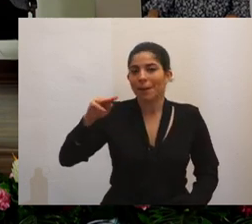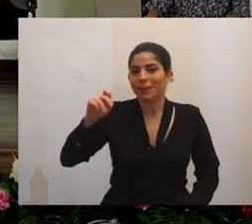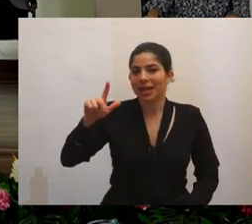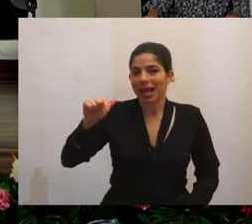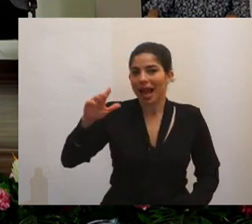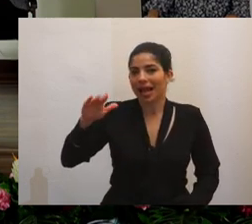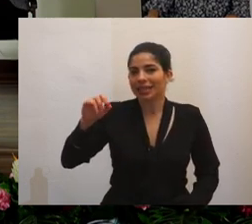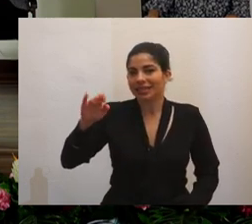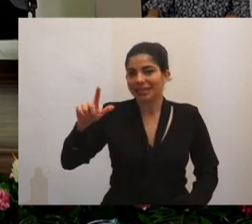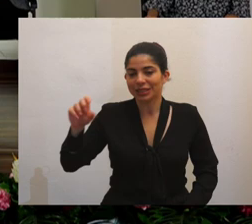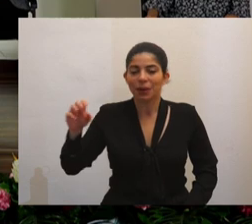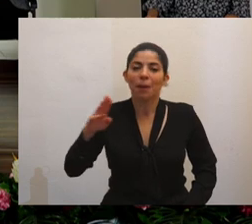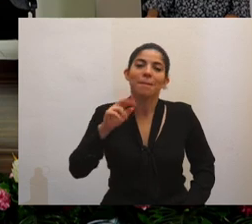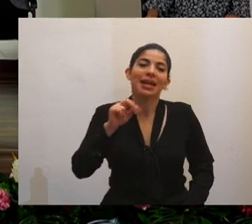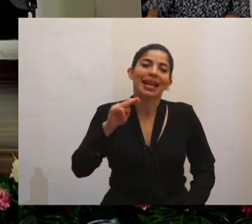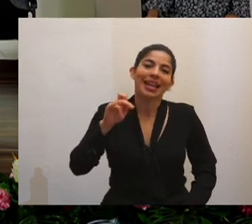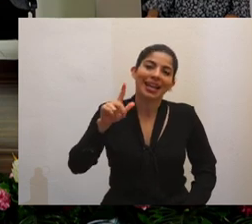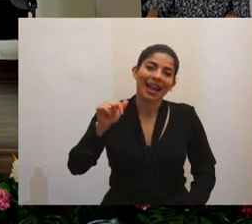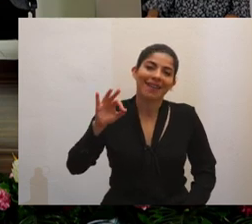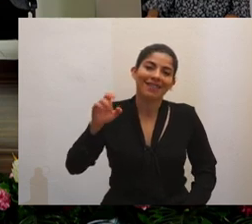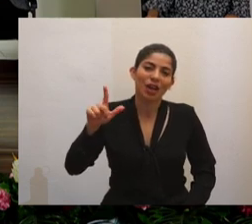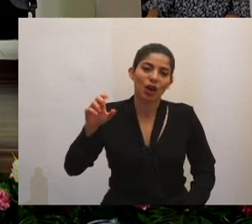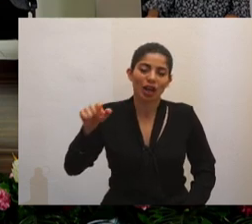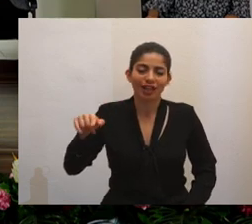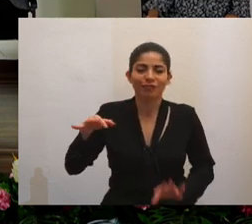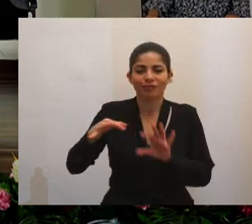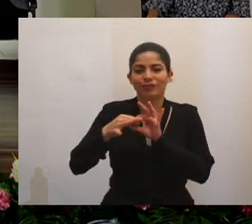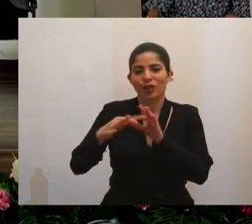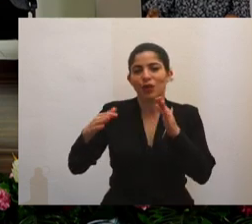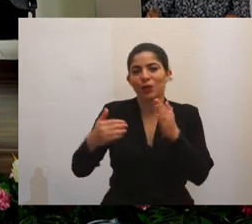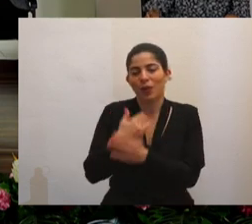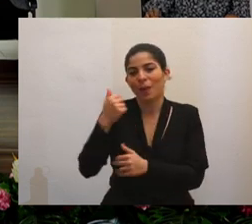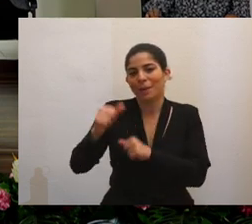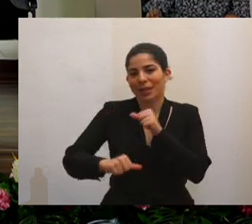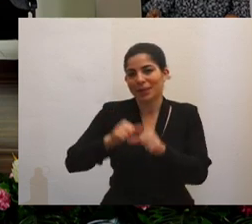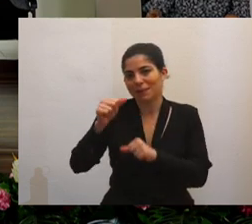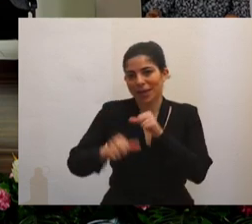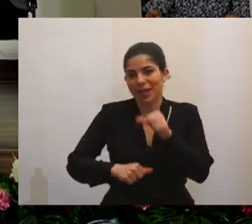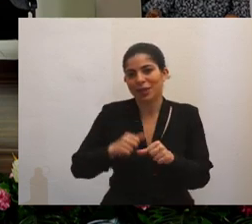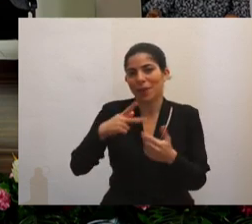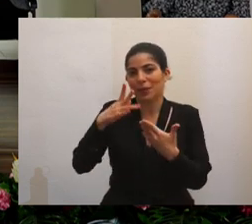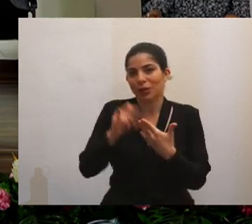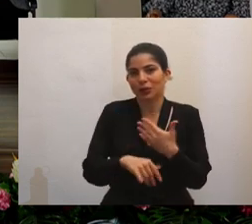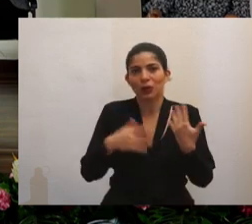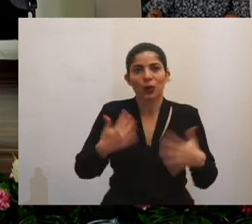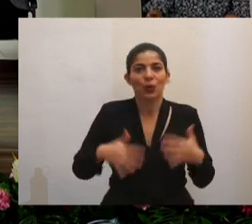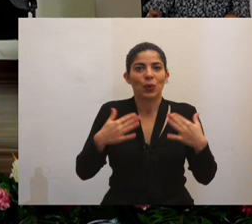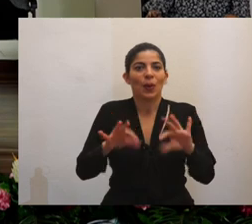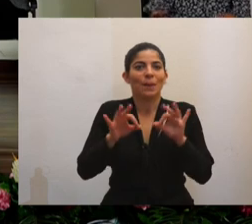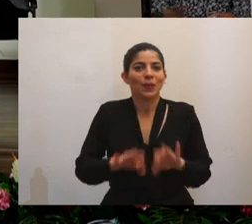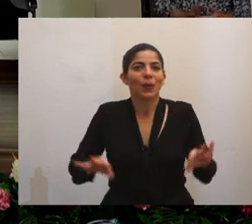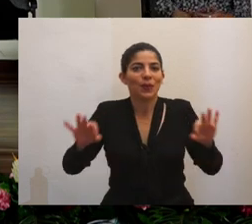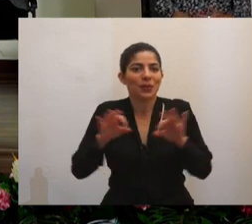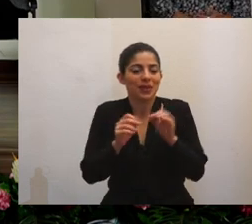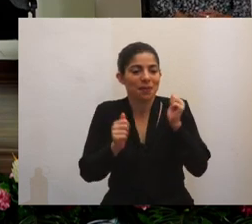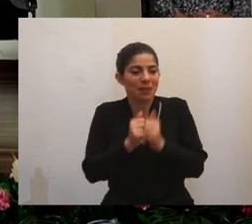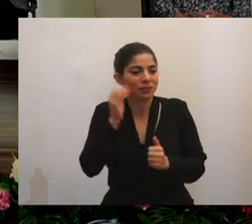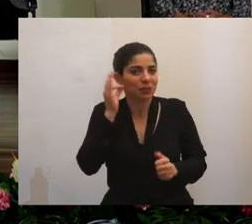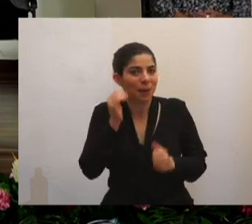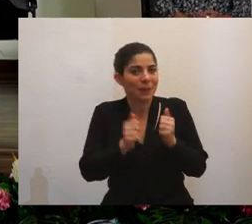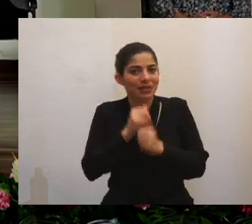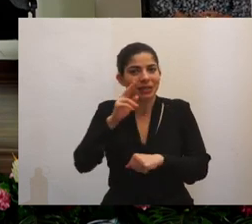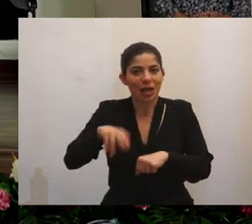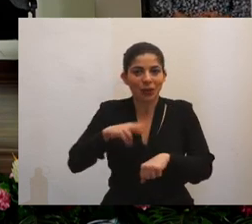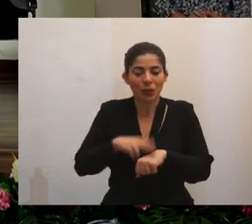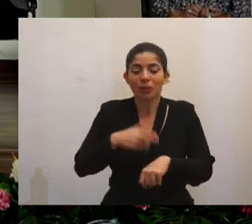Castillo, doña Marianela Feoli, nuestra socia en este nuevo emprendimiento de un proyecto tan importante como Más Mujeres, Más Natura,